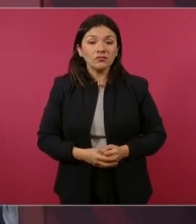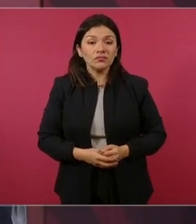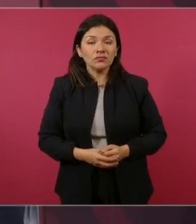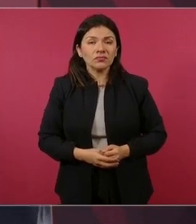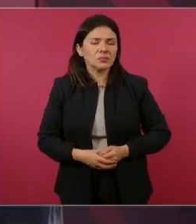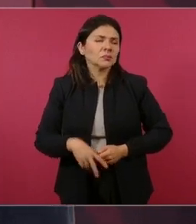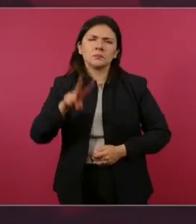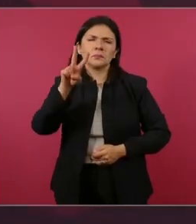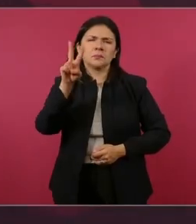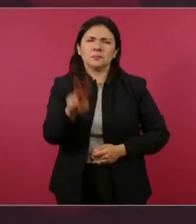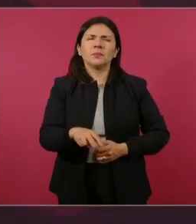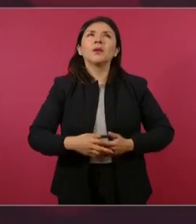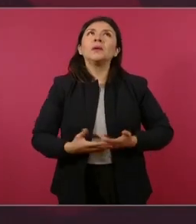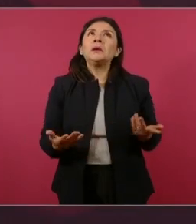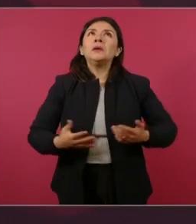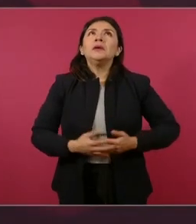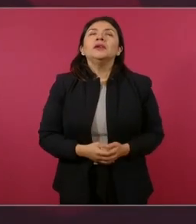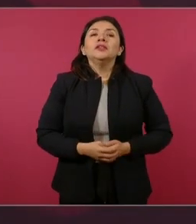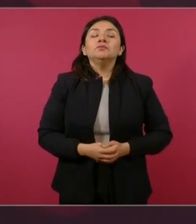La política